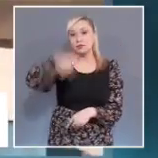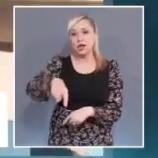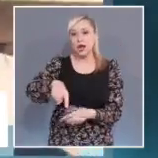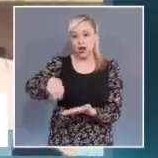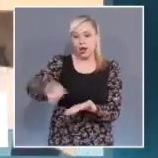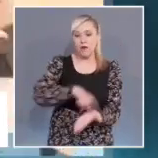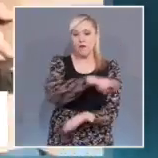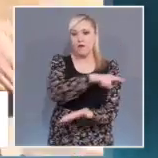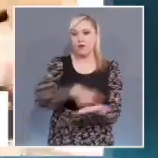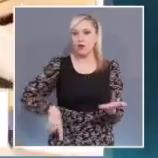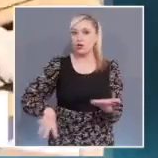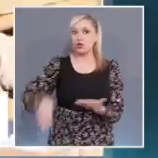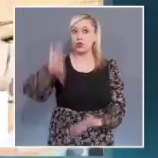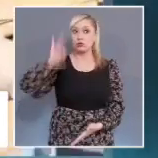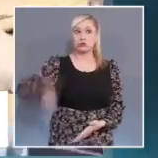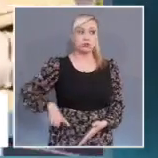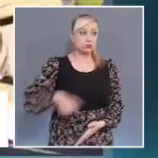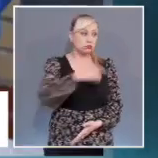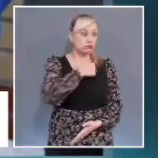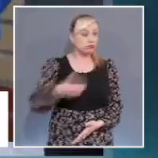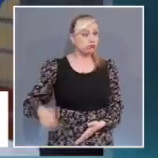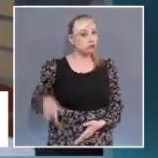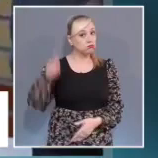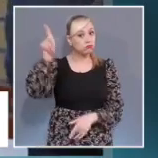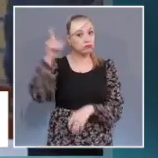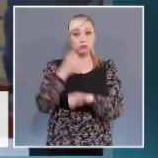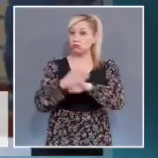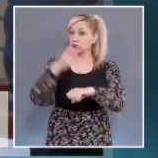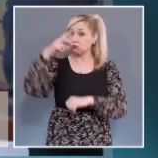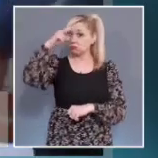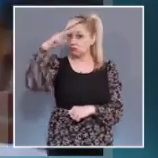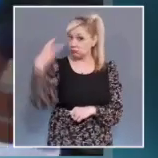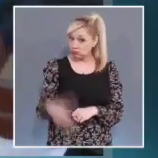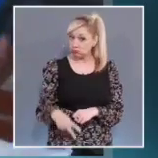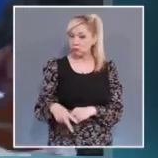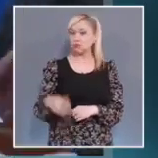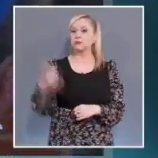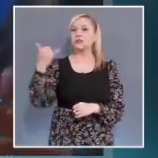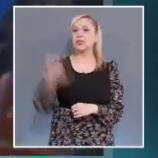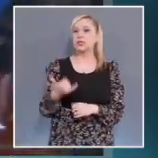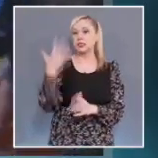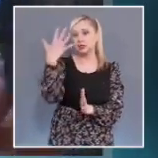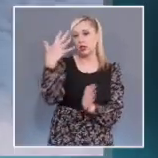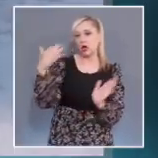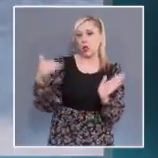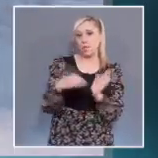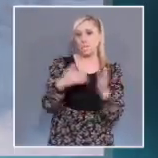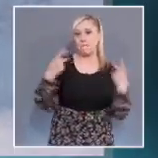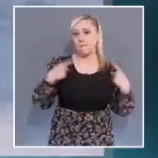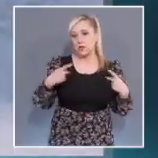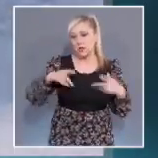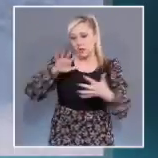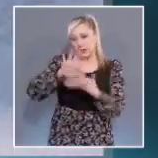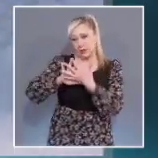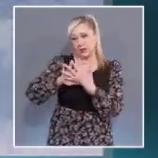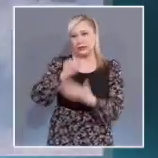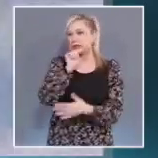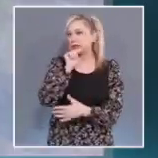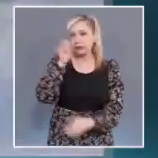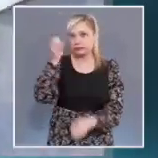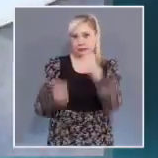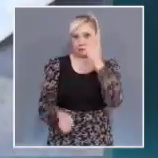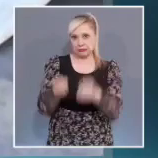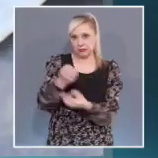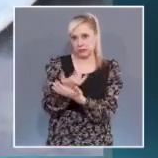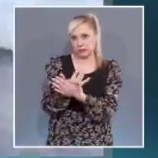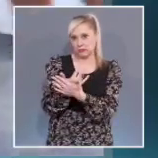Estado de México. Paralelamente, las poco más de 5,000 personas en prisión preventiva, recluidas en 20 prisiones